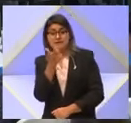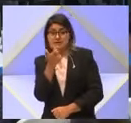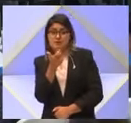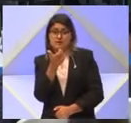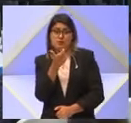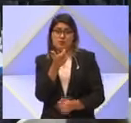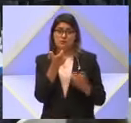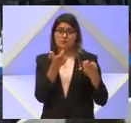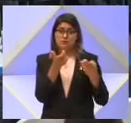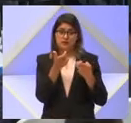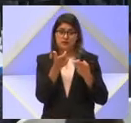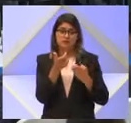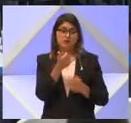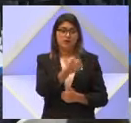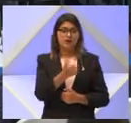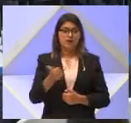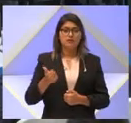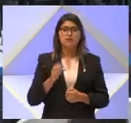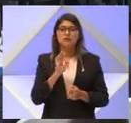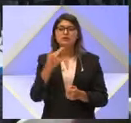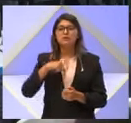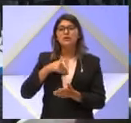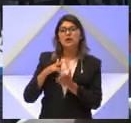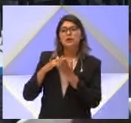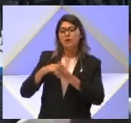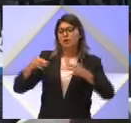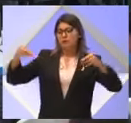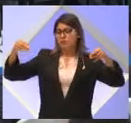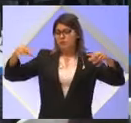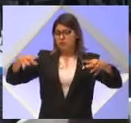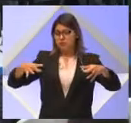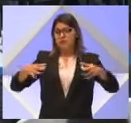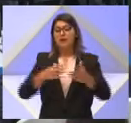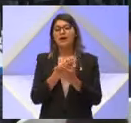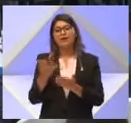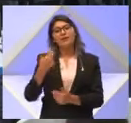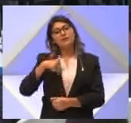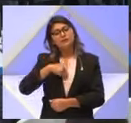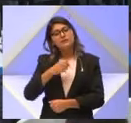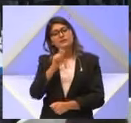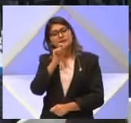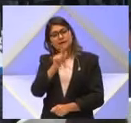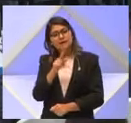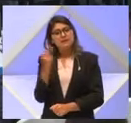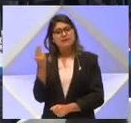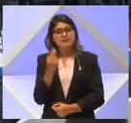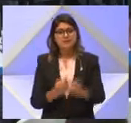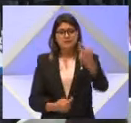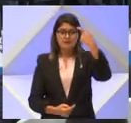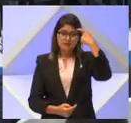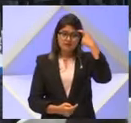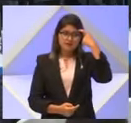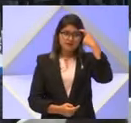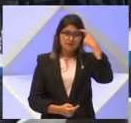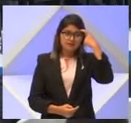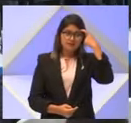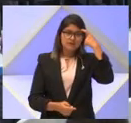aunque aunque ampliamos la cobertura también vamos a tener que pensar en cómo